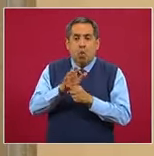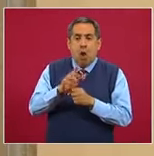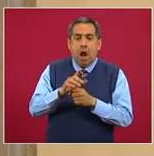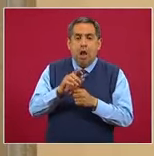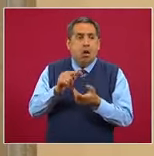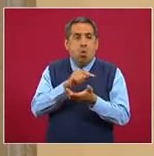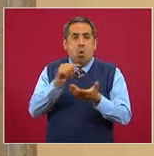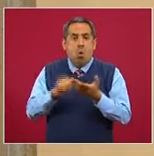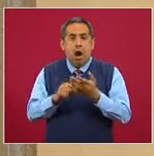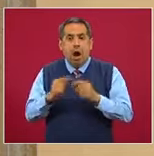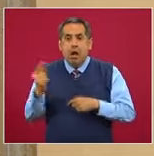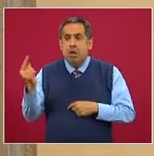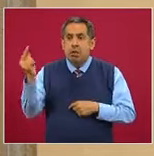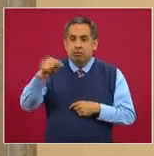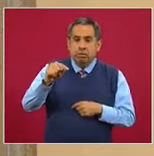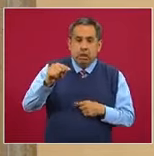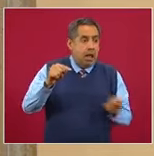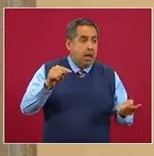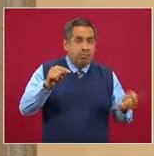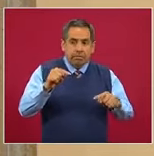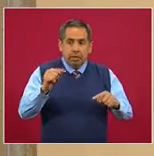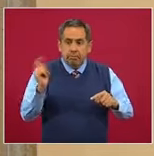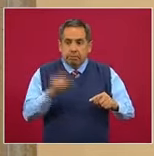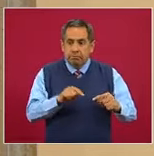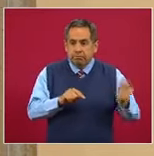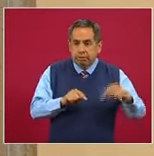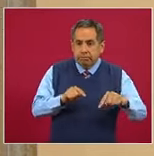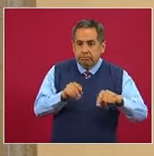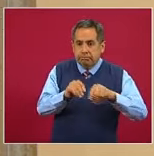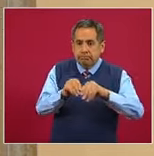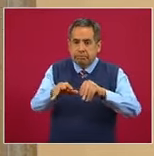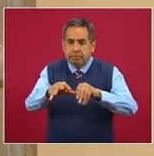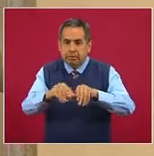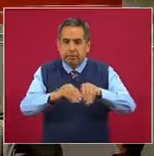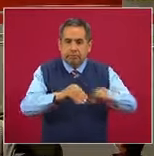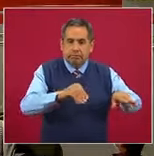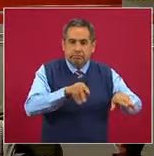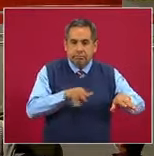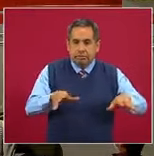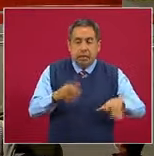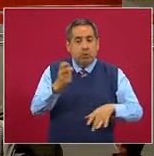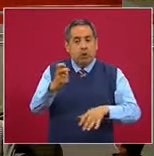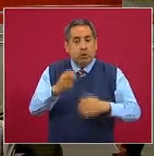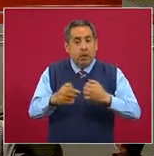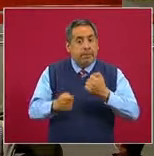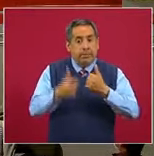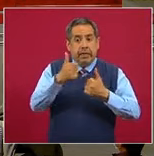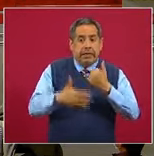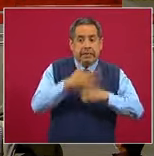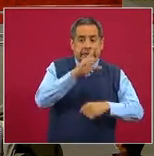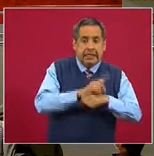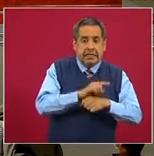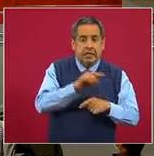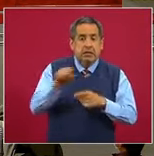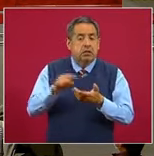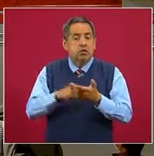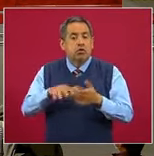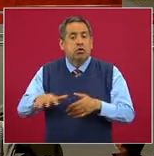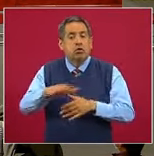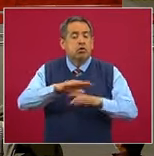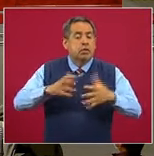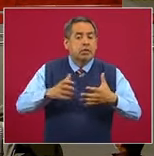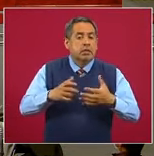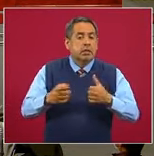estar introduciéndose más cepas. Y fue durante los primeros 15 días de la pandemia, fue en esta región, en los